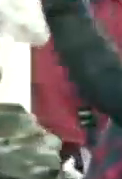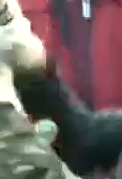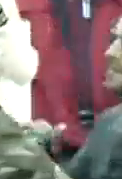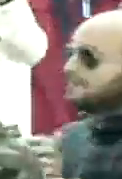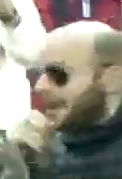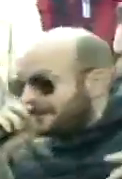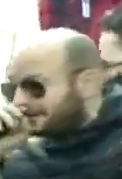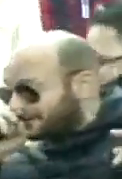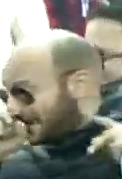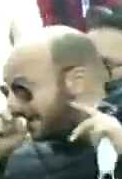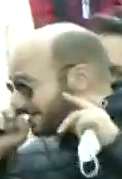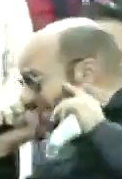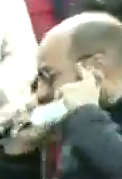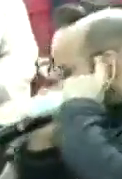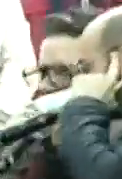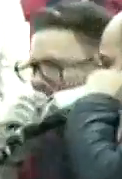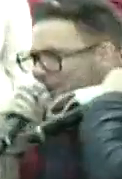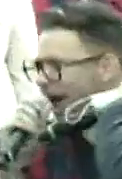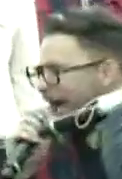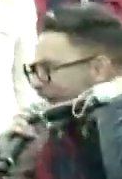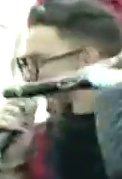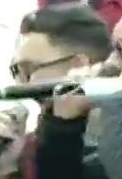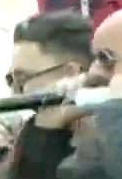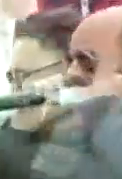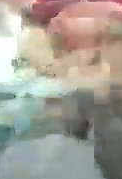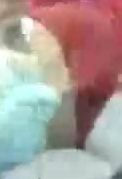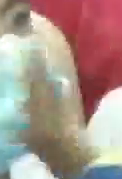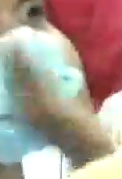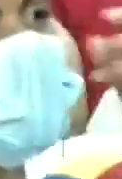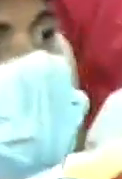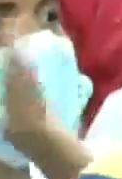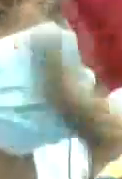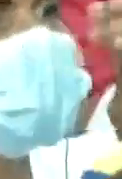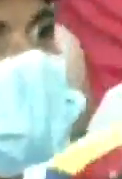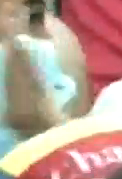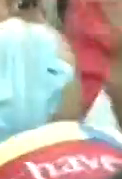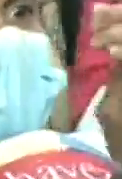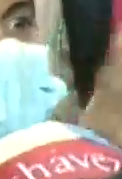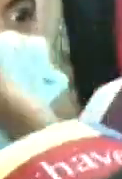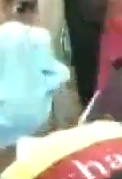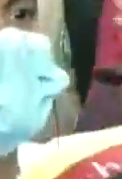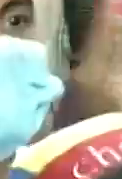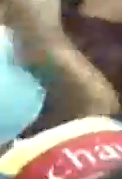revolución bolivariana en lo ético, moral y electoral.